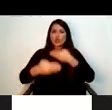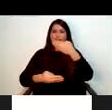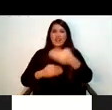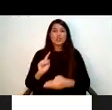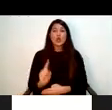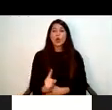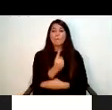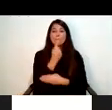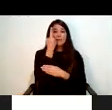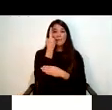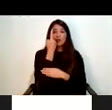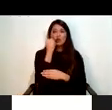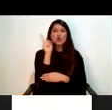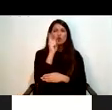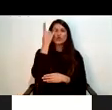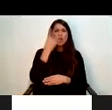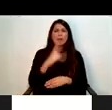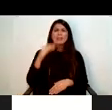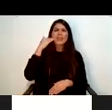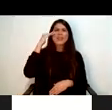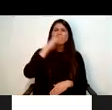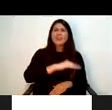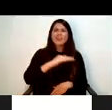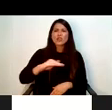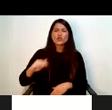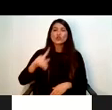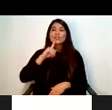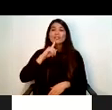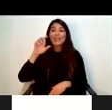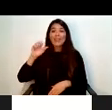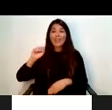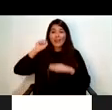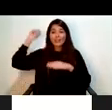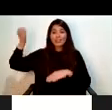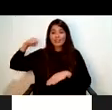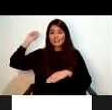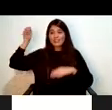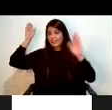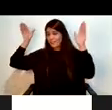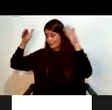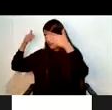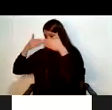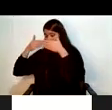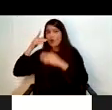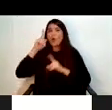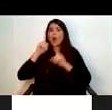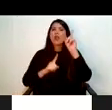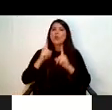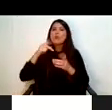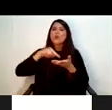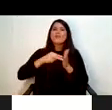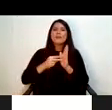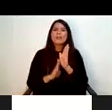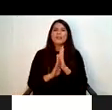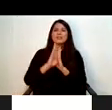abordajes, no solo en los niños con TEA, sino que en cualquier persona que tenga un trastorno o alguna alteración en el desarrollo de